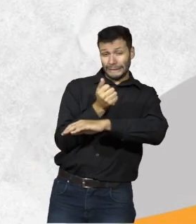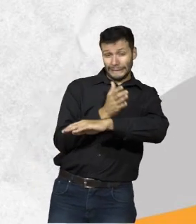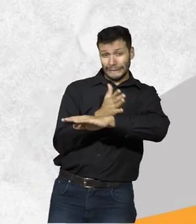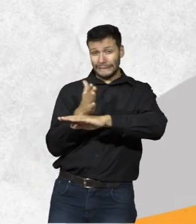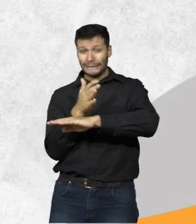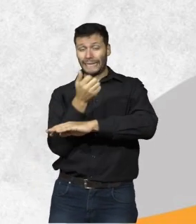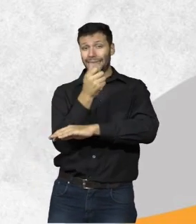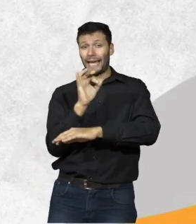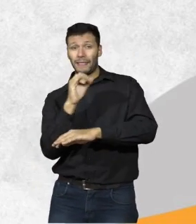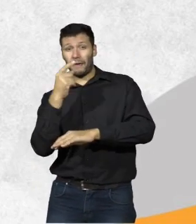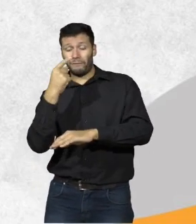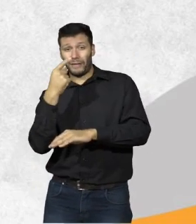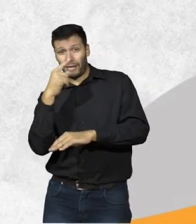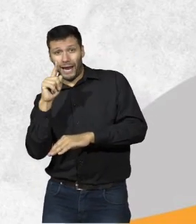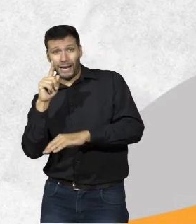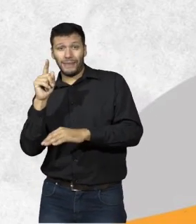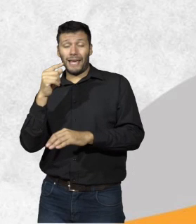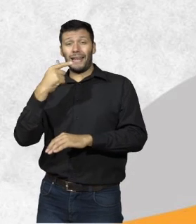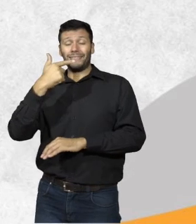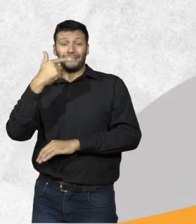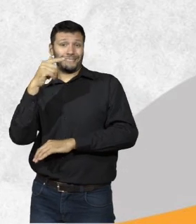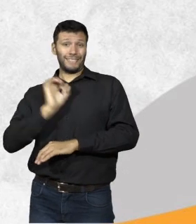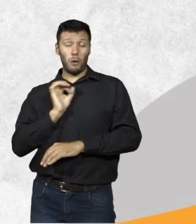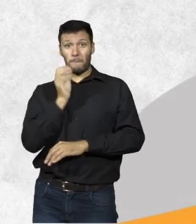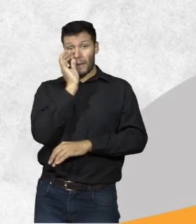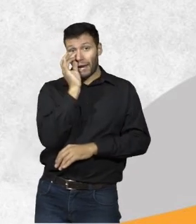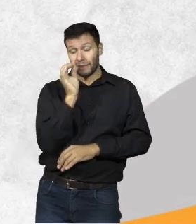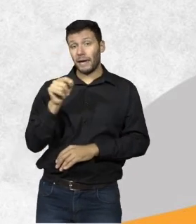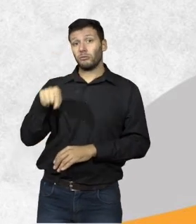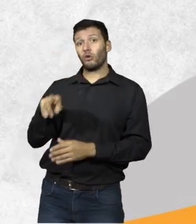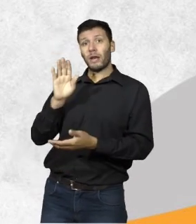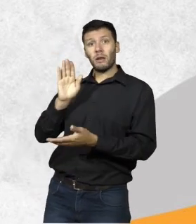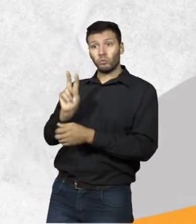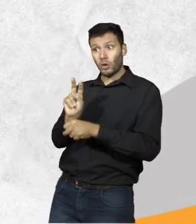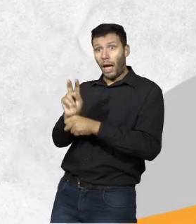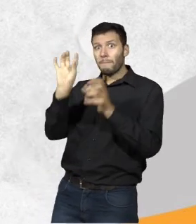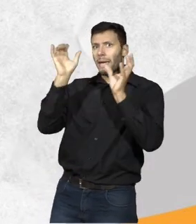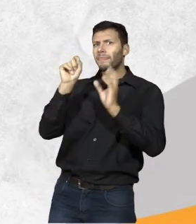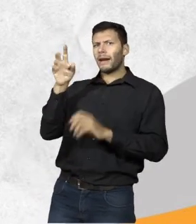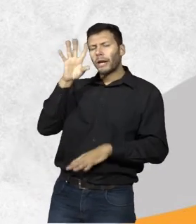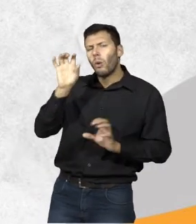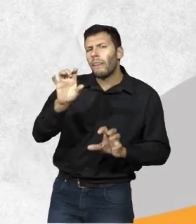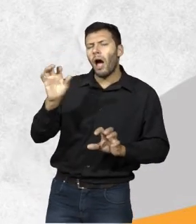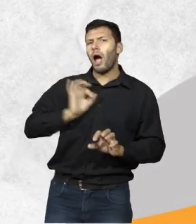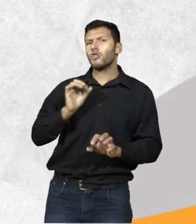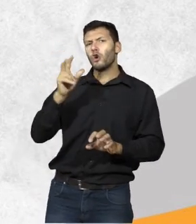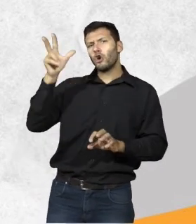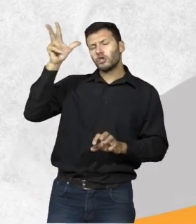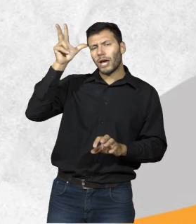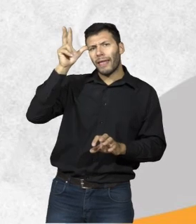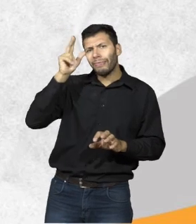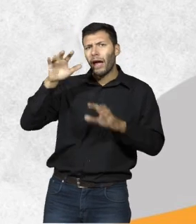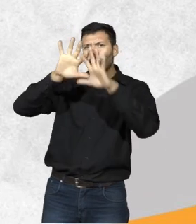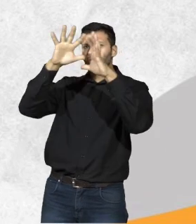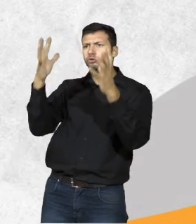preocupación en serio sobre el cuidado ambiental. Recordemos que para el año 80 el agujero de ozono, ya